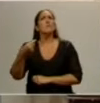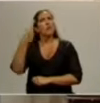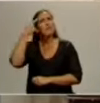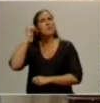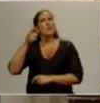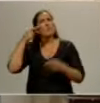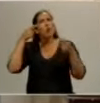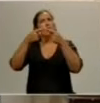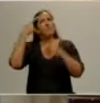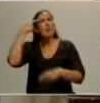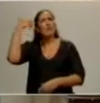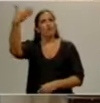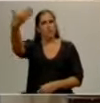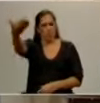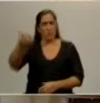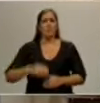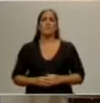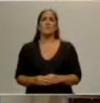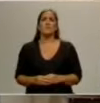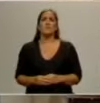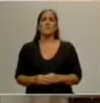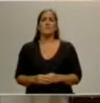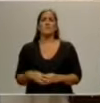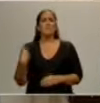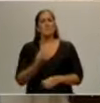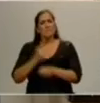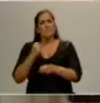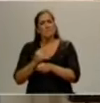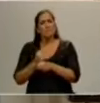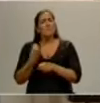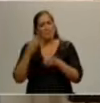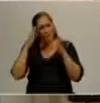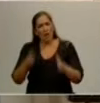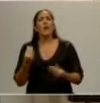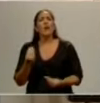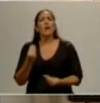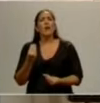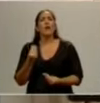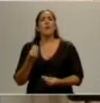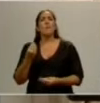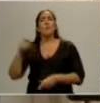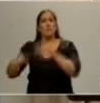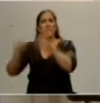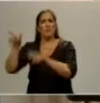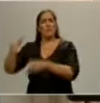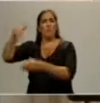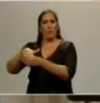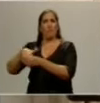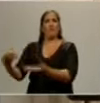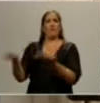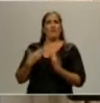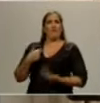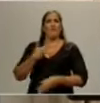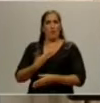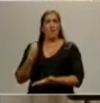futuro. Dijo que lo hacíamos además por voluntad popular, por comprensión histórica